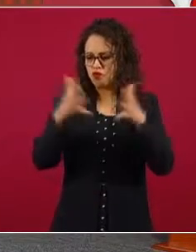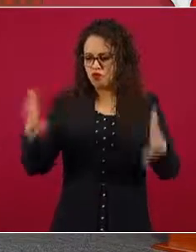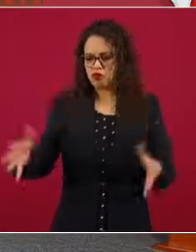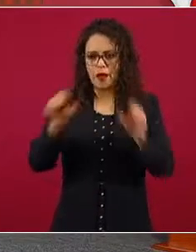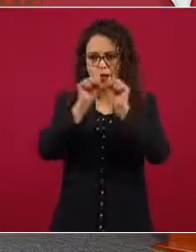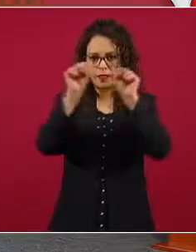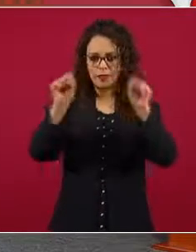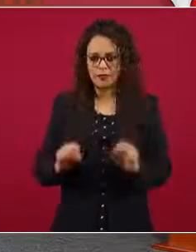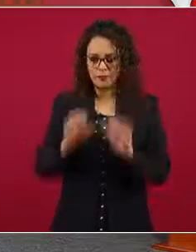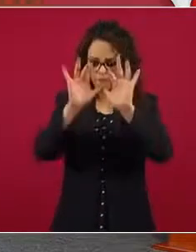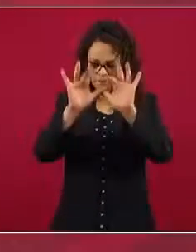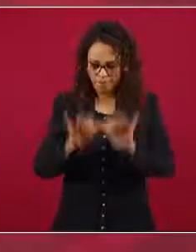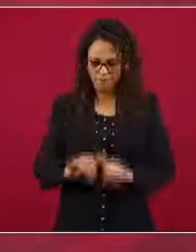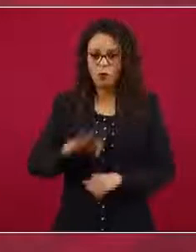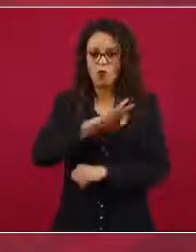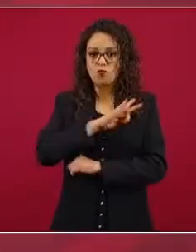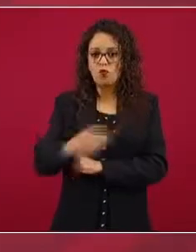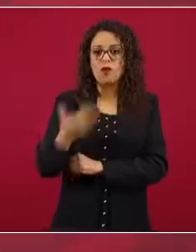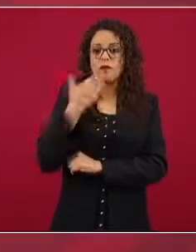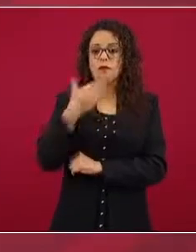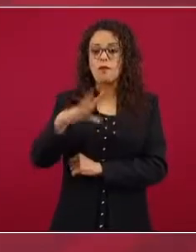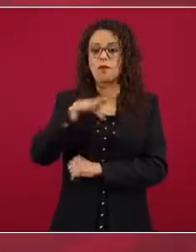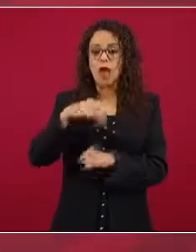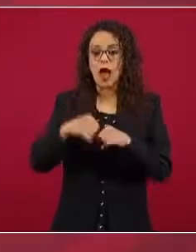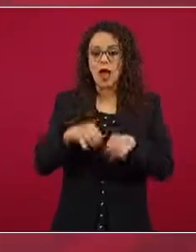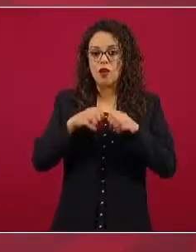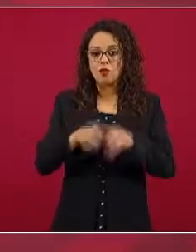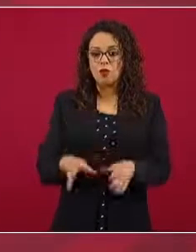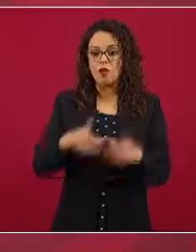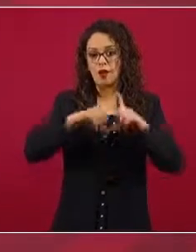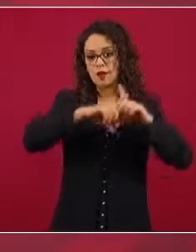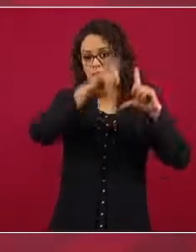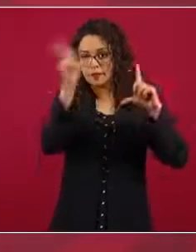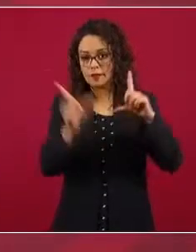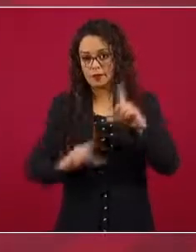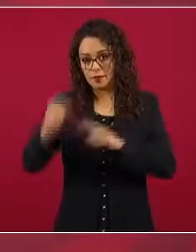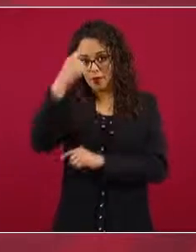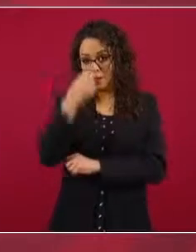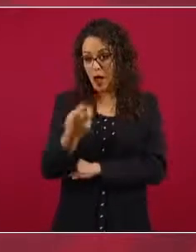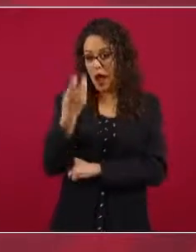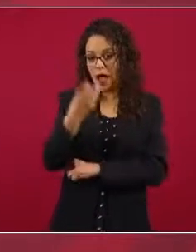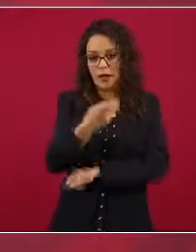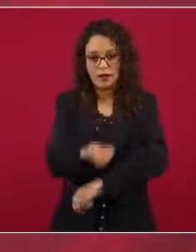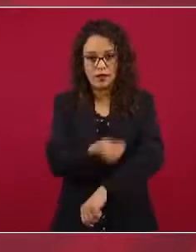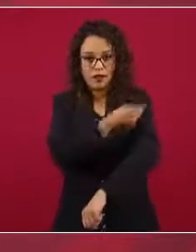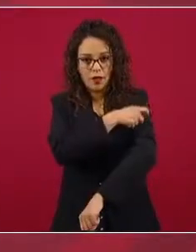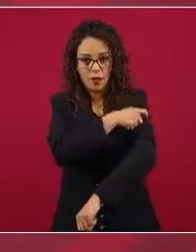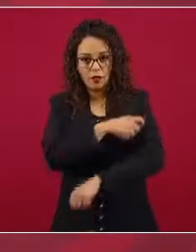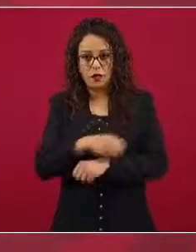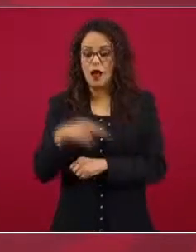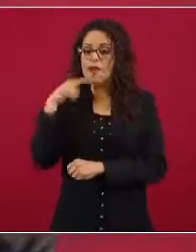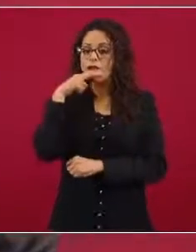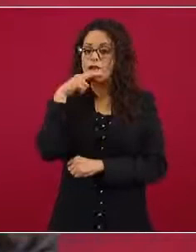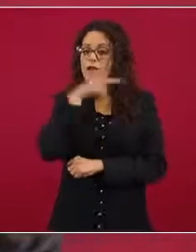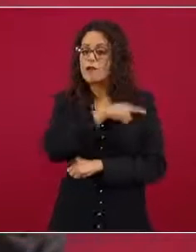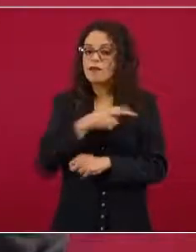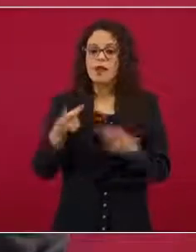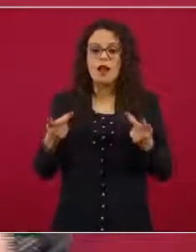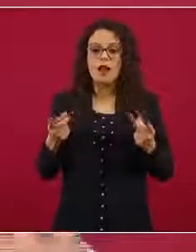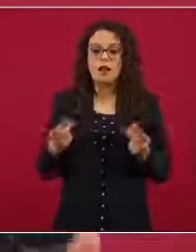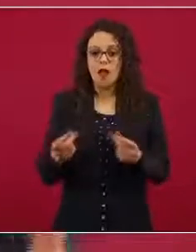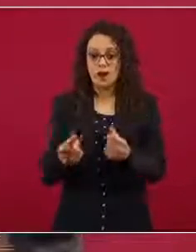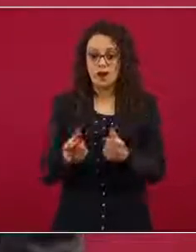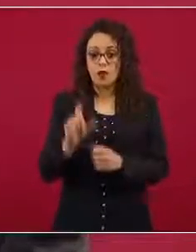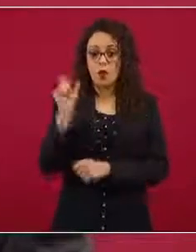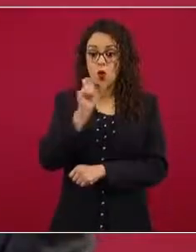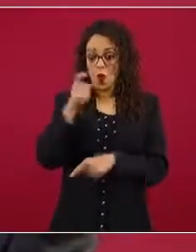tener un sistema de información nacional para el Programa Nacional de Vacunación de manera inmediata. Se